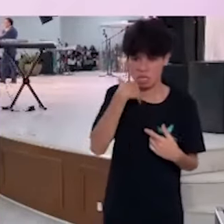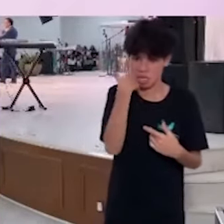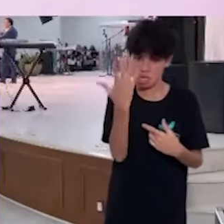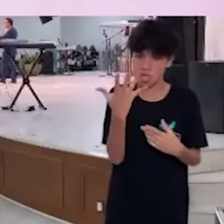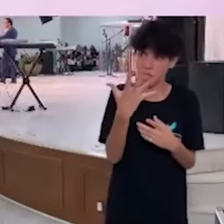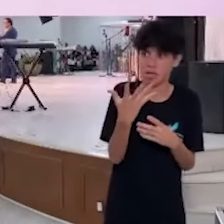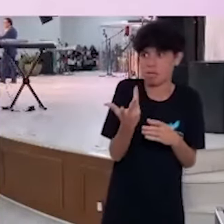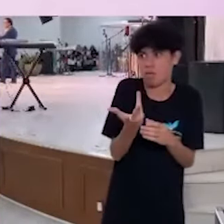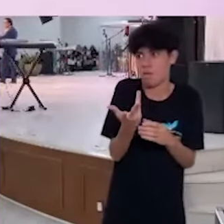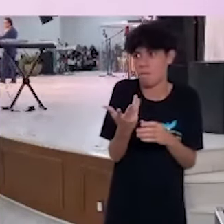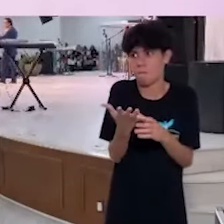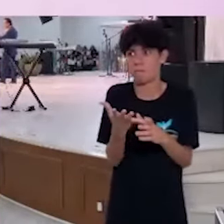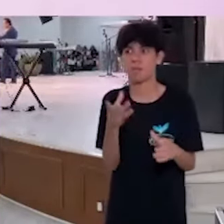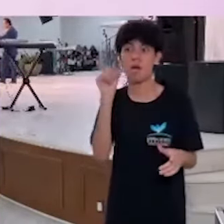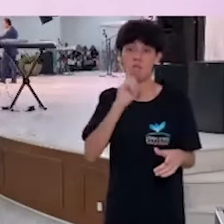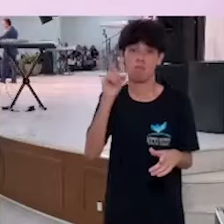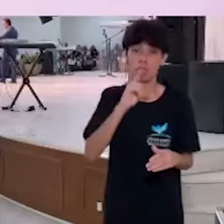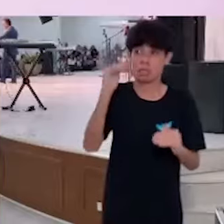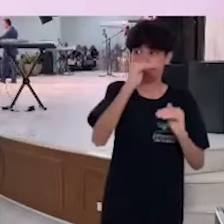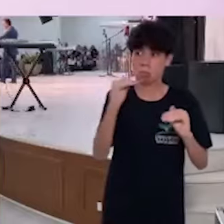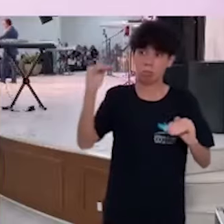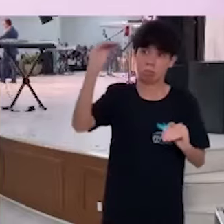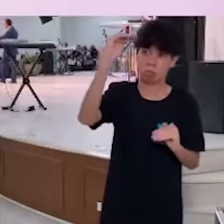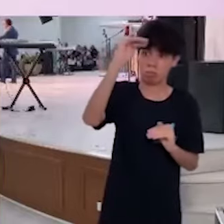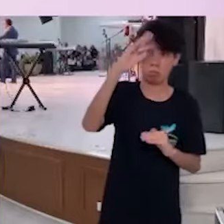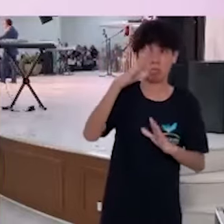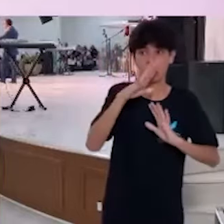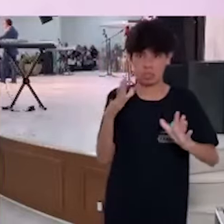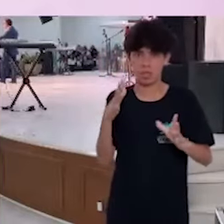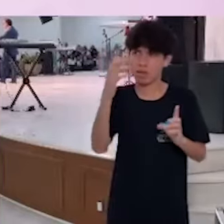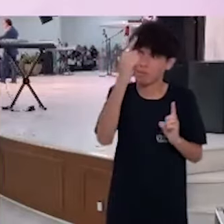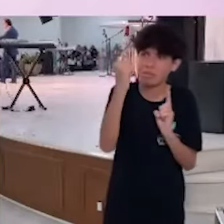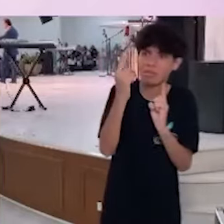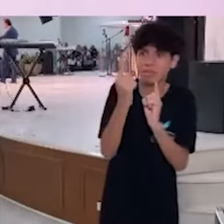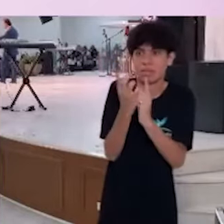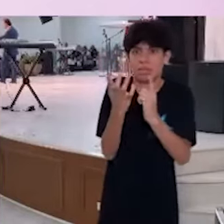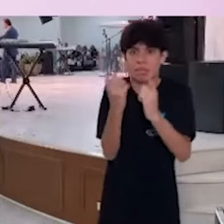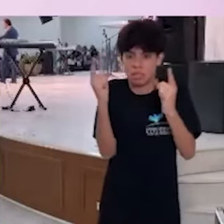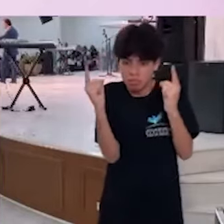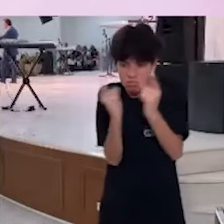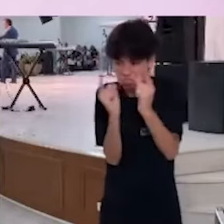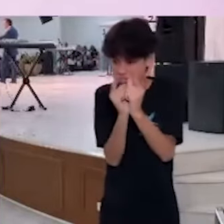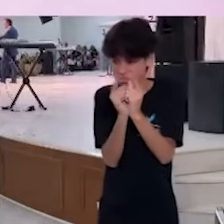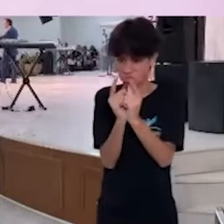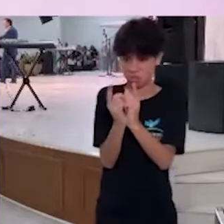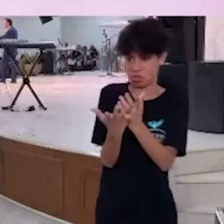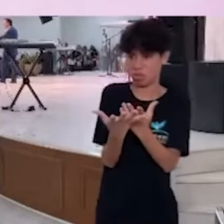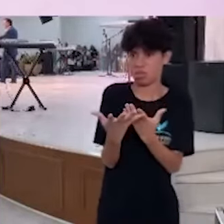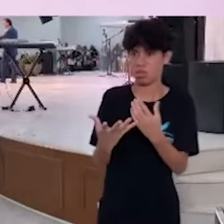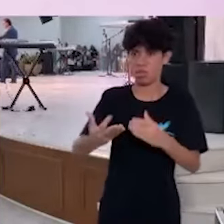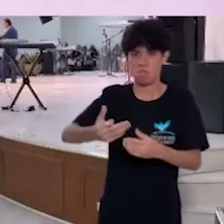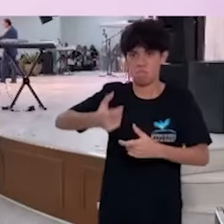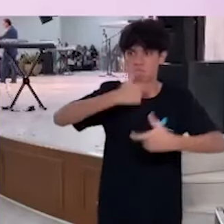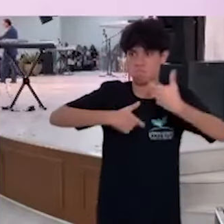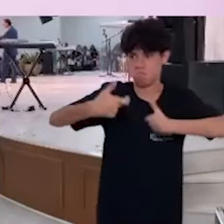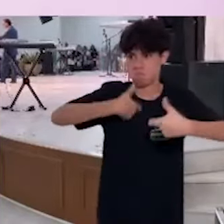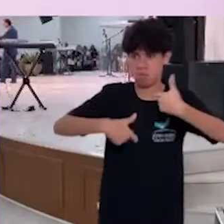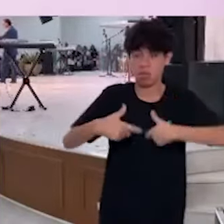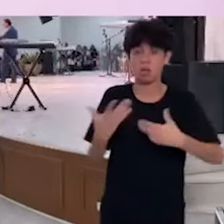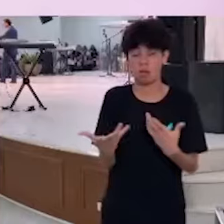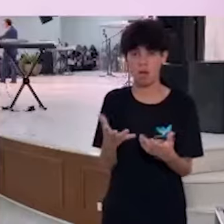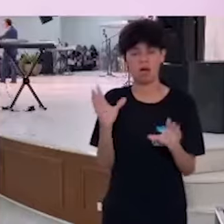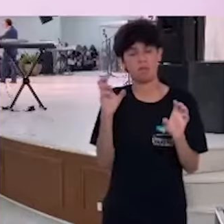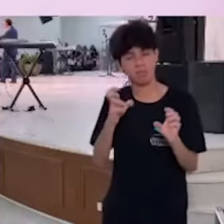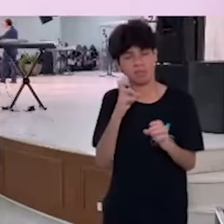y también con mujeres jóvenes, si no Pablo no lo estaría mencionando aquí. Por eso dice, a las ancianas trátalas como a mamás y a las jóvenes